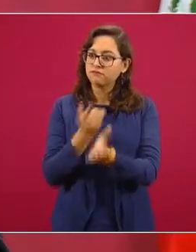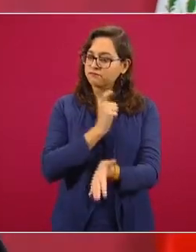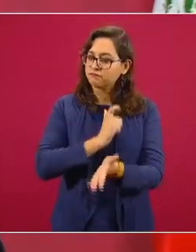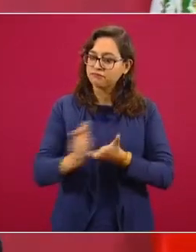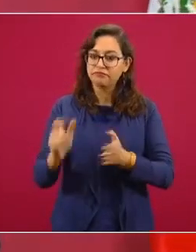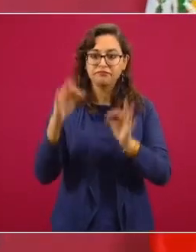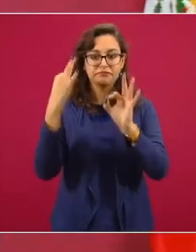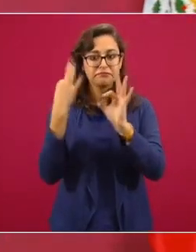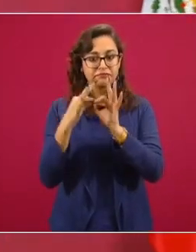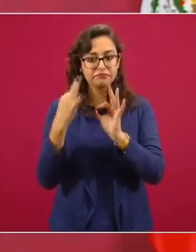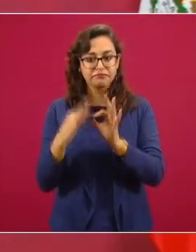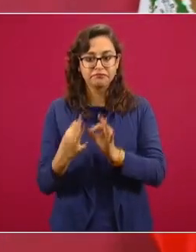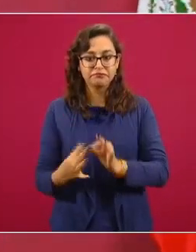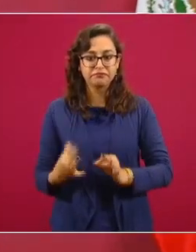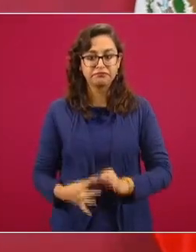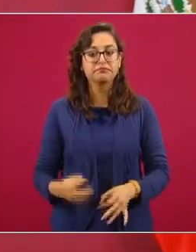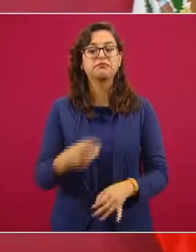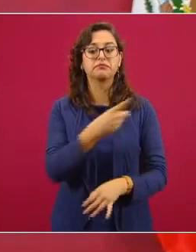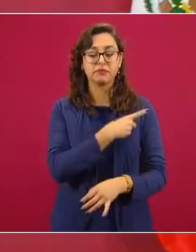con